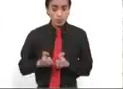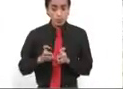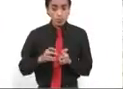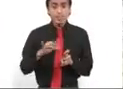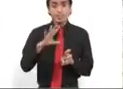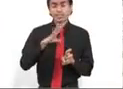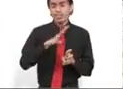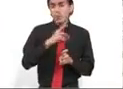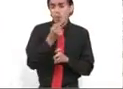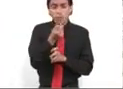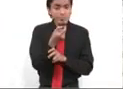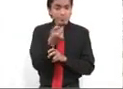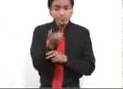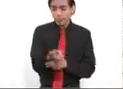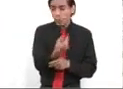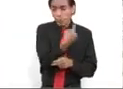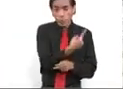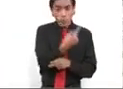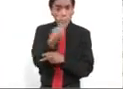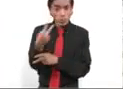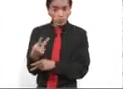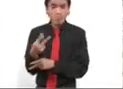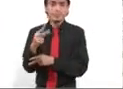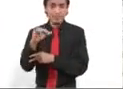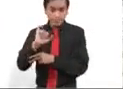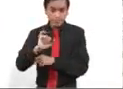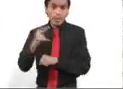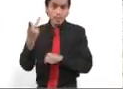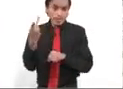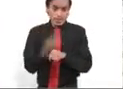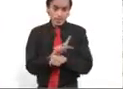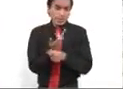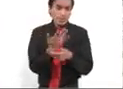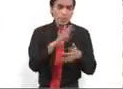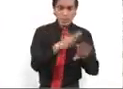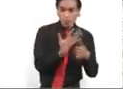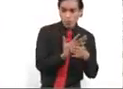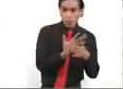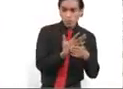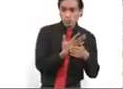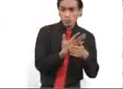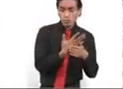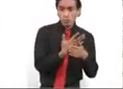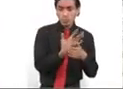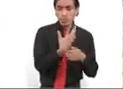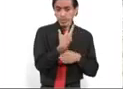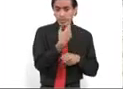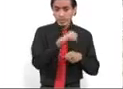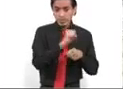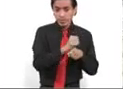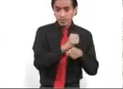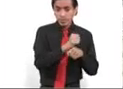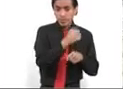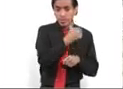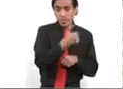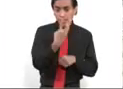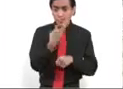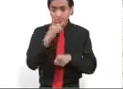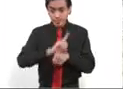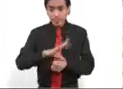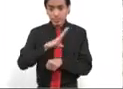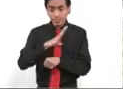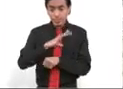menores, es uno o dos que ocurren en cada tercer día. Pero evidentemente estamos trabajando. Si